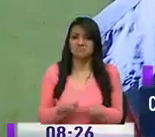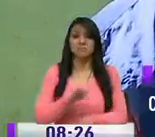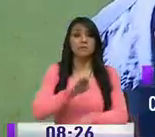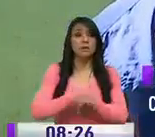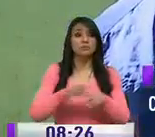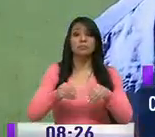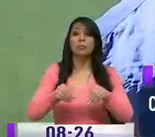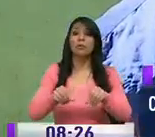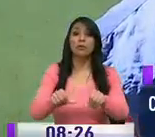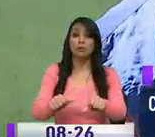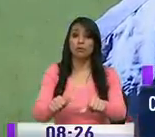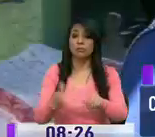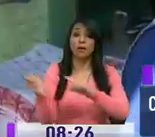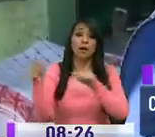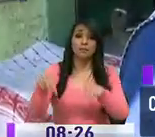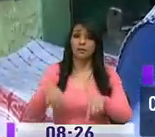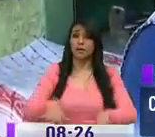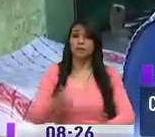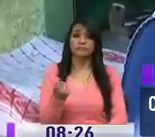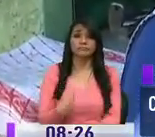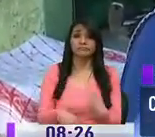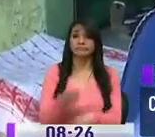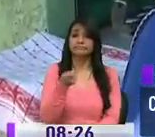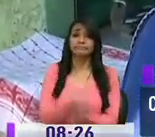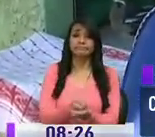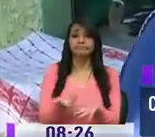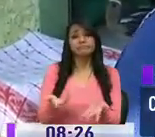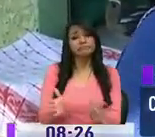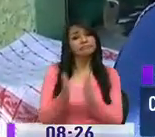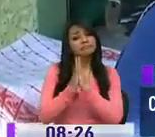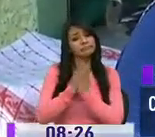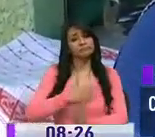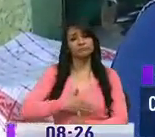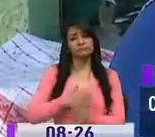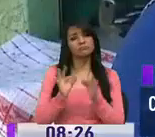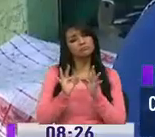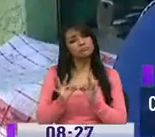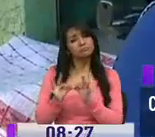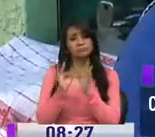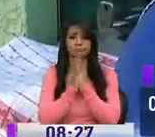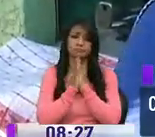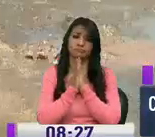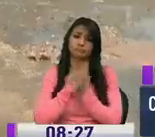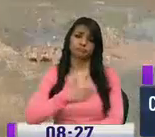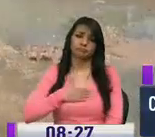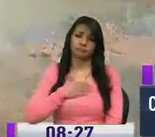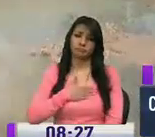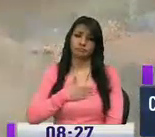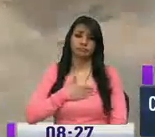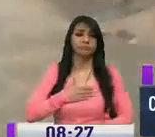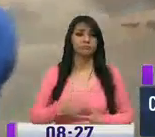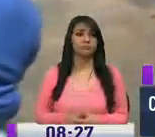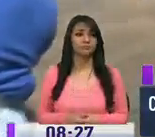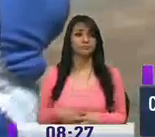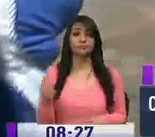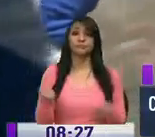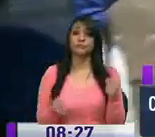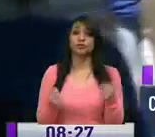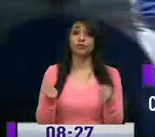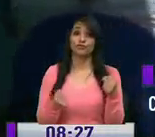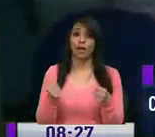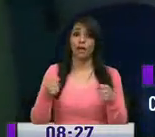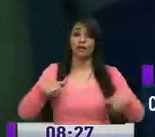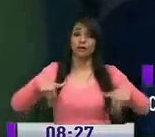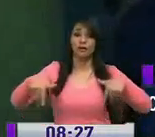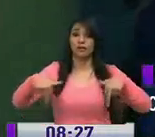polvo no se acercan, señorita. Que por favor nos hagan el favor de darnos arreglando. Para los conductores y peatones que por